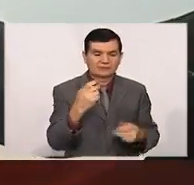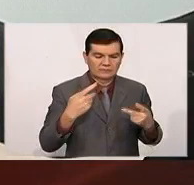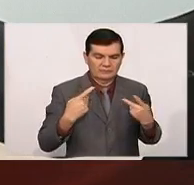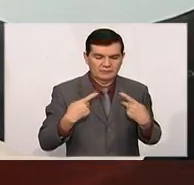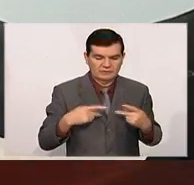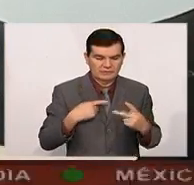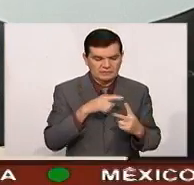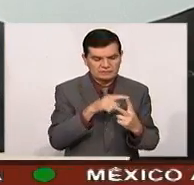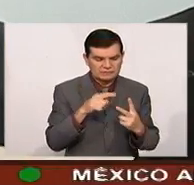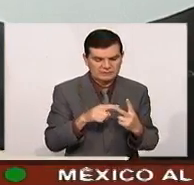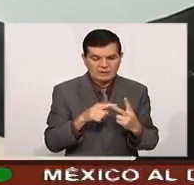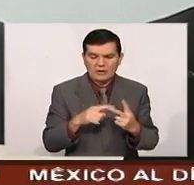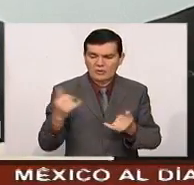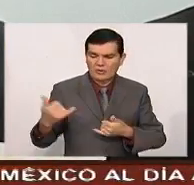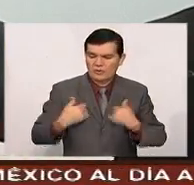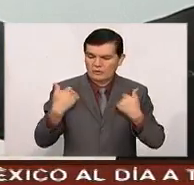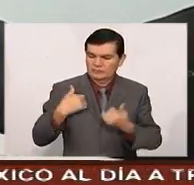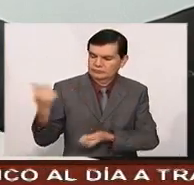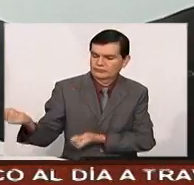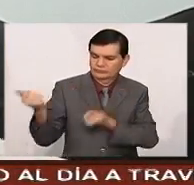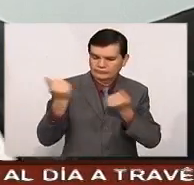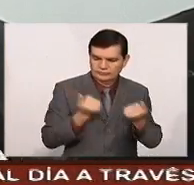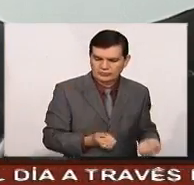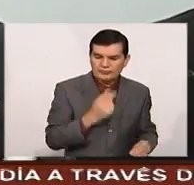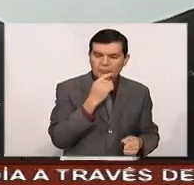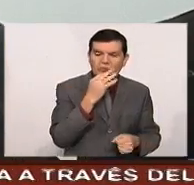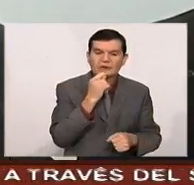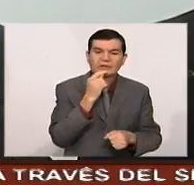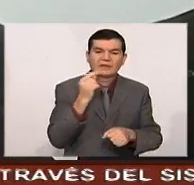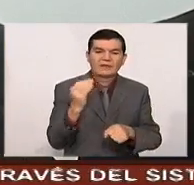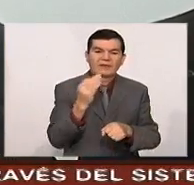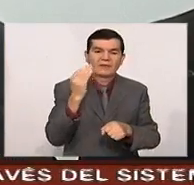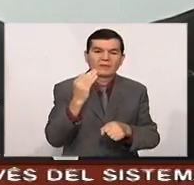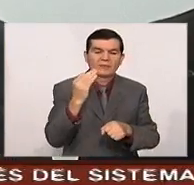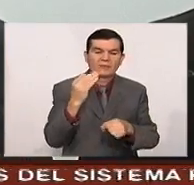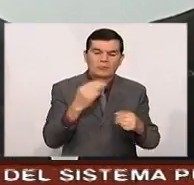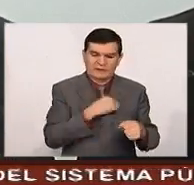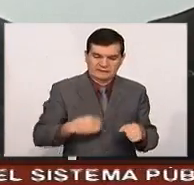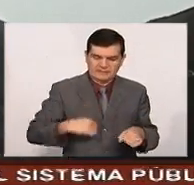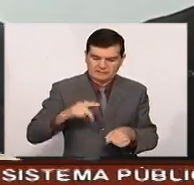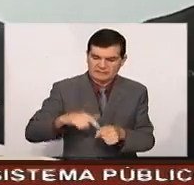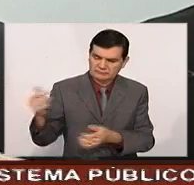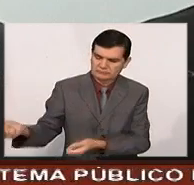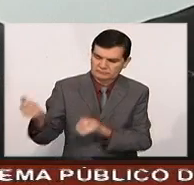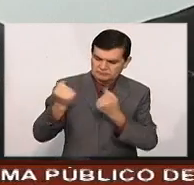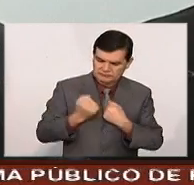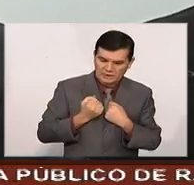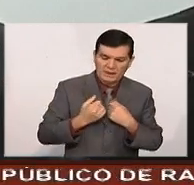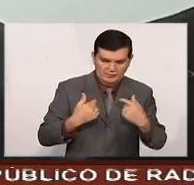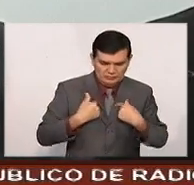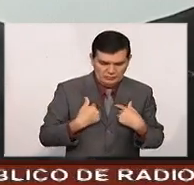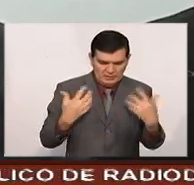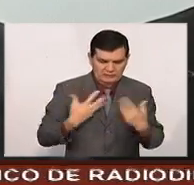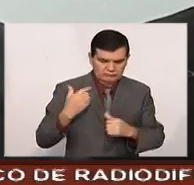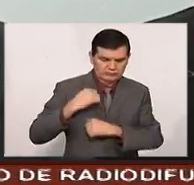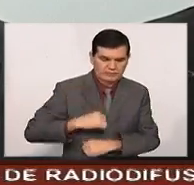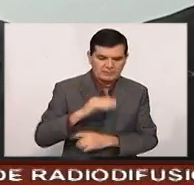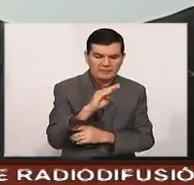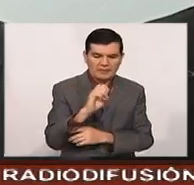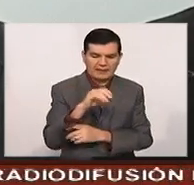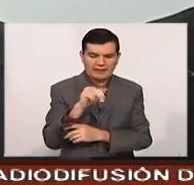habrían recibido a los jóvenes por parte de elementos de la Policía Municipal de Iguala. También se sabe que Bernabé